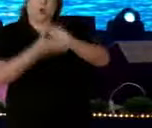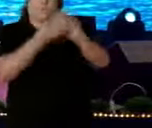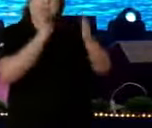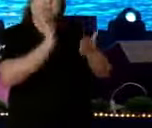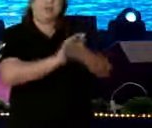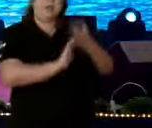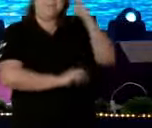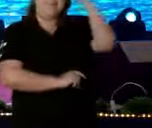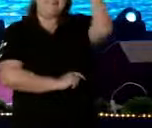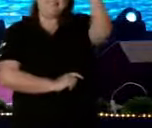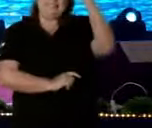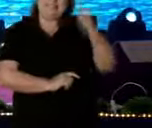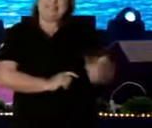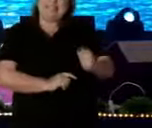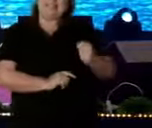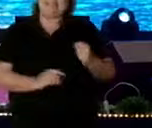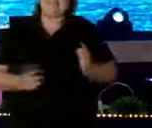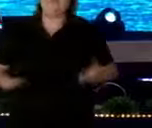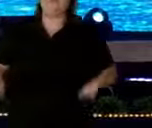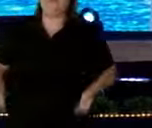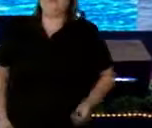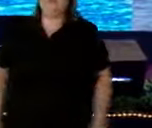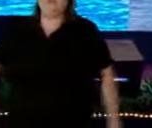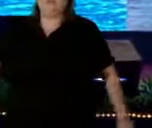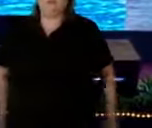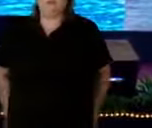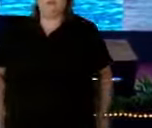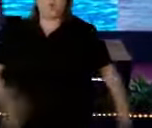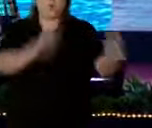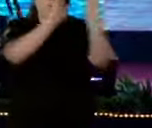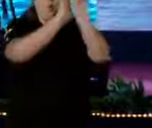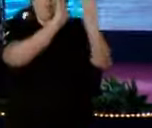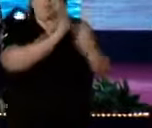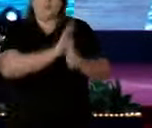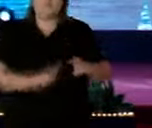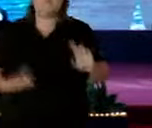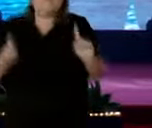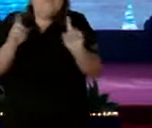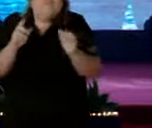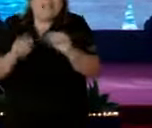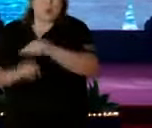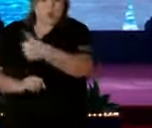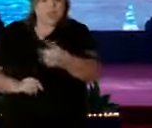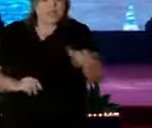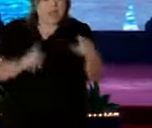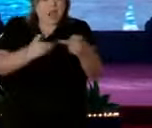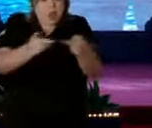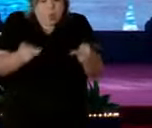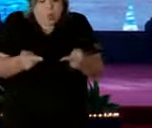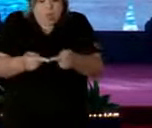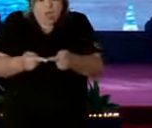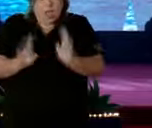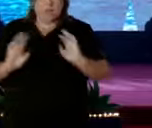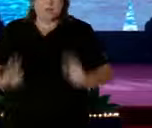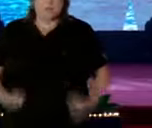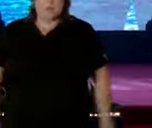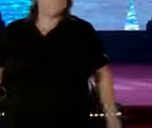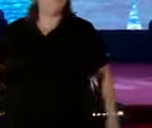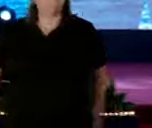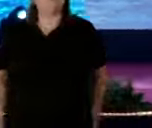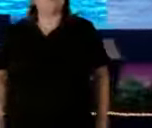Eva, vaya. Me seréis testigos en Jerusalén, en la localidad. Me